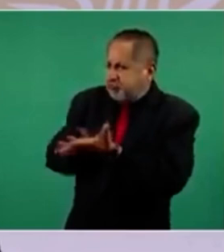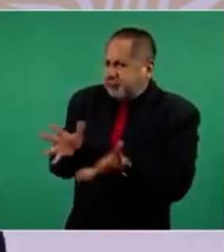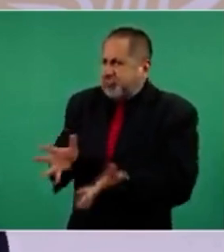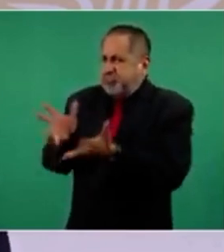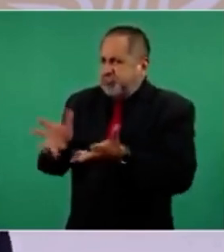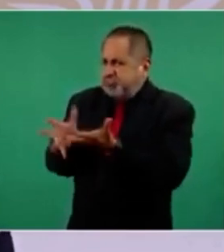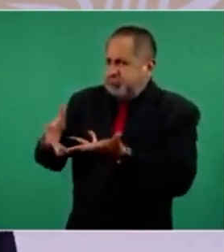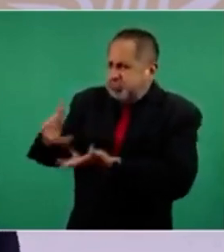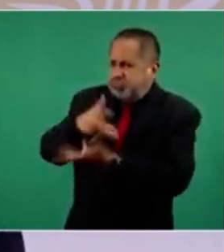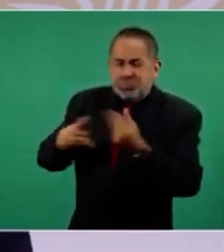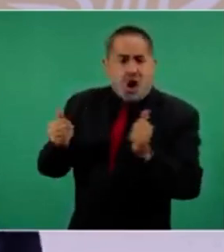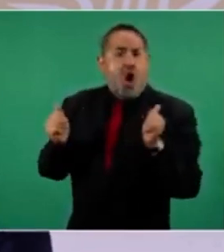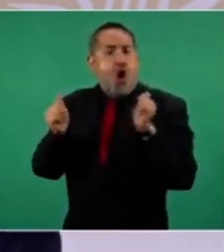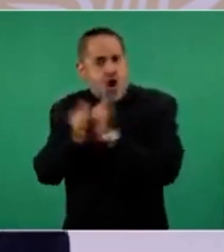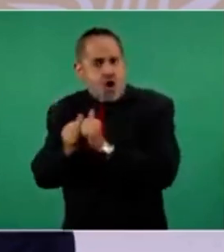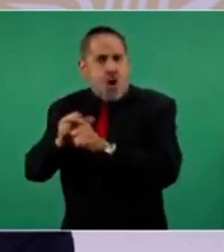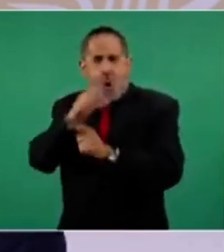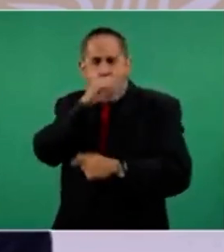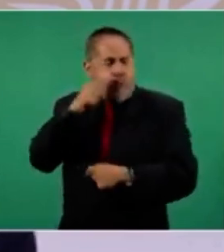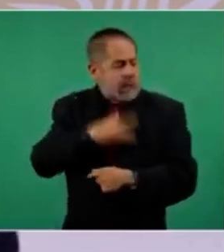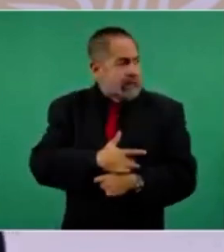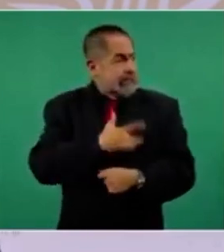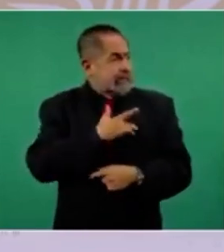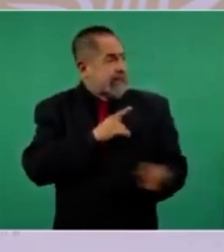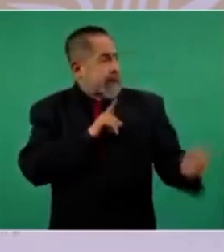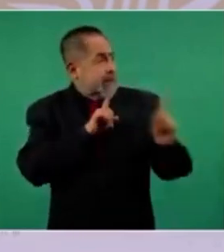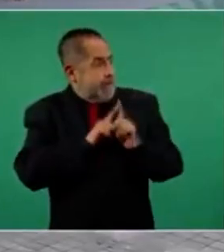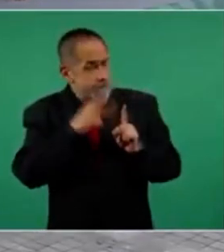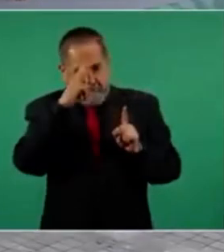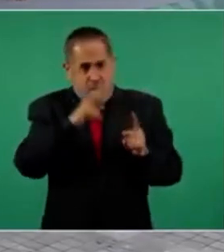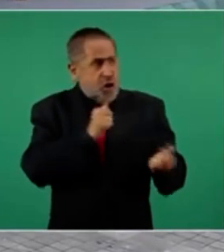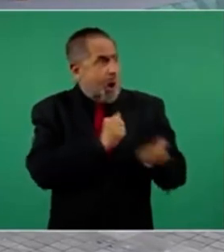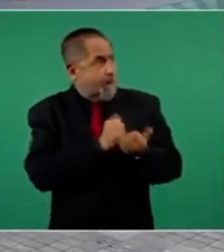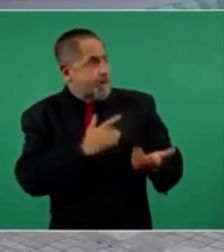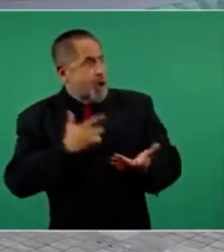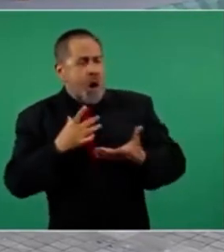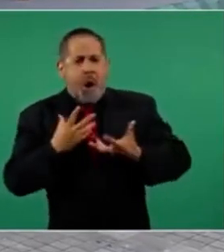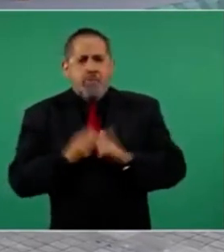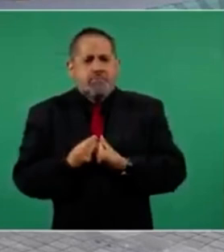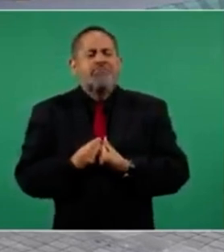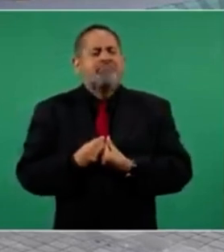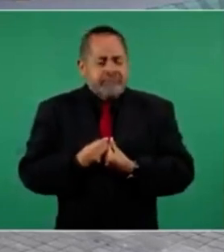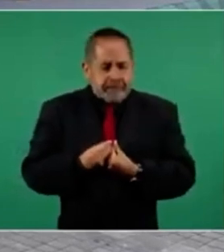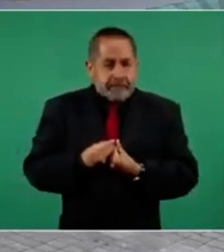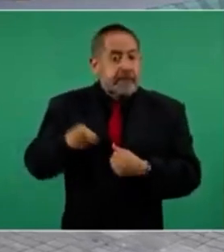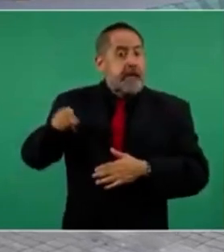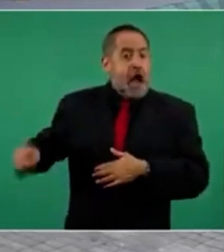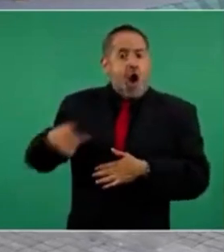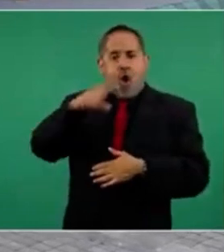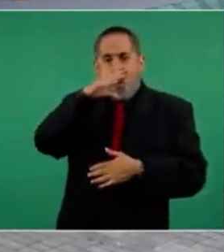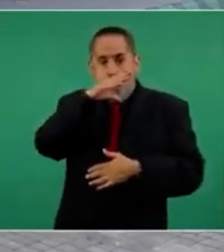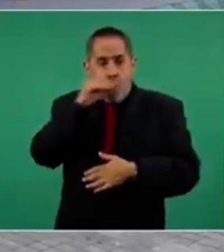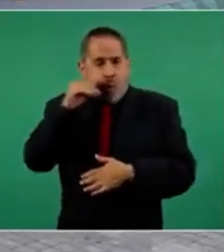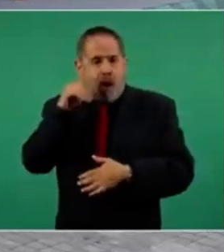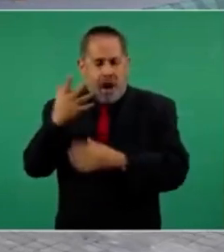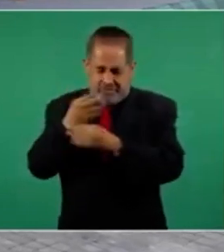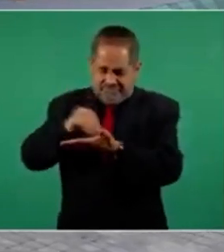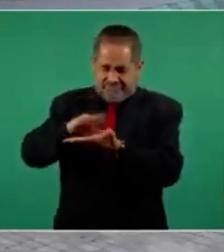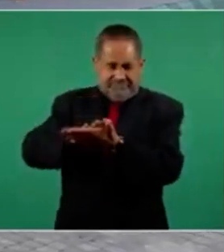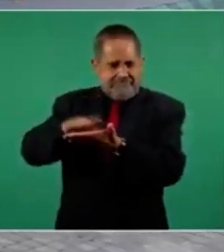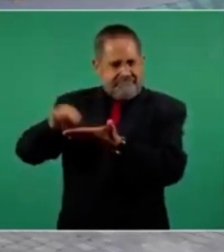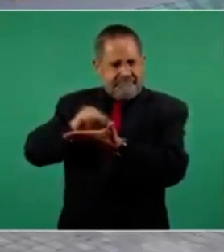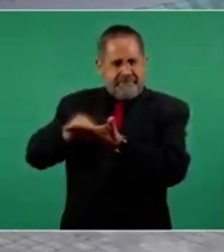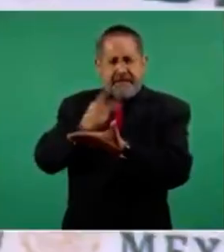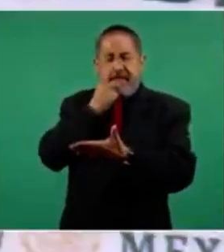a cuantos oyeron hablar de ellas. Otra vez dejó el padre de la patria cubana constancia de aquella entrega